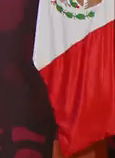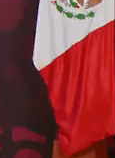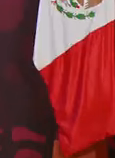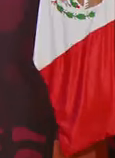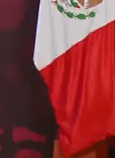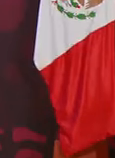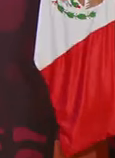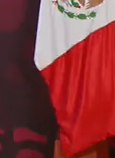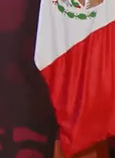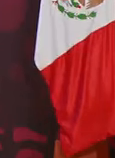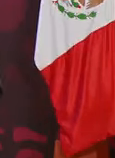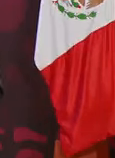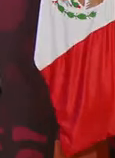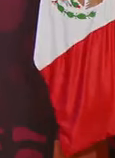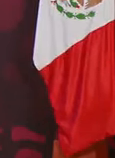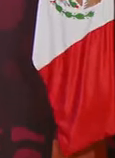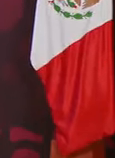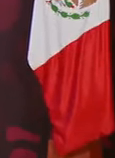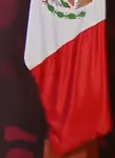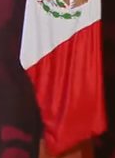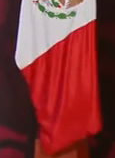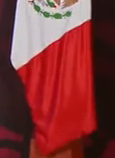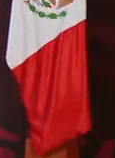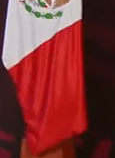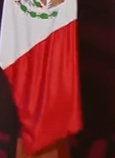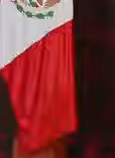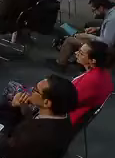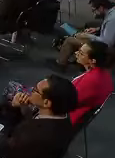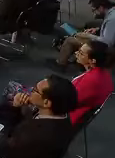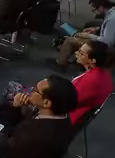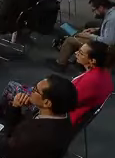decidió que eran 3 los más importantes.